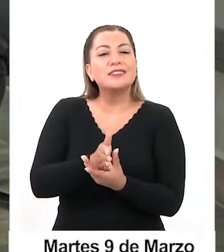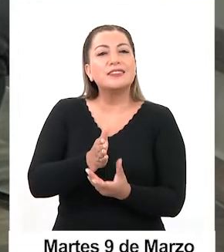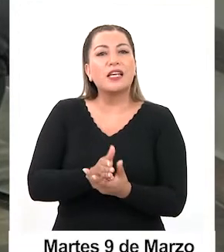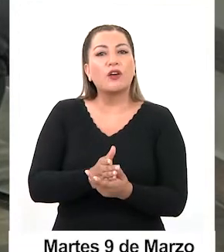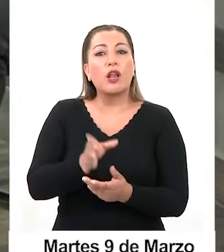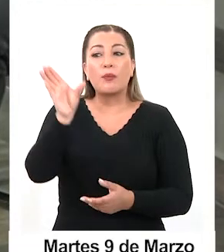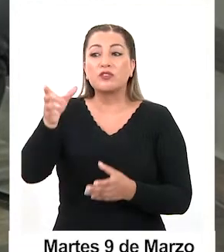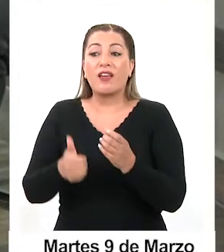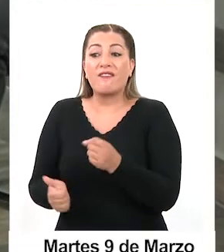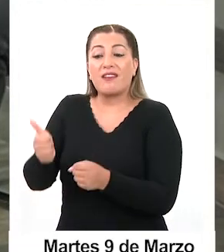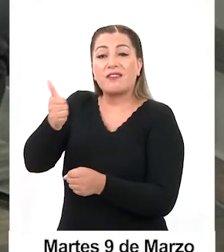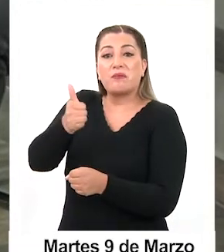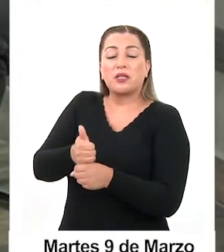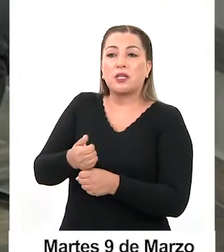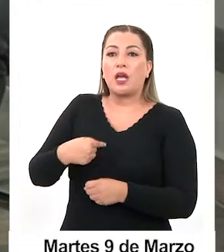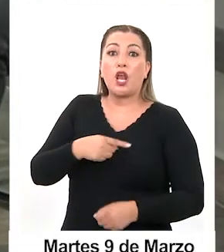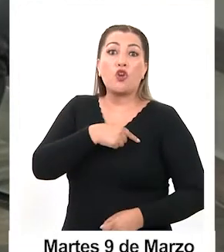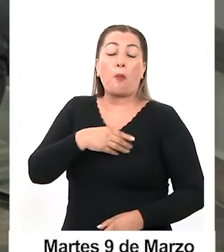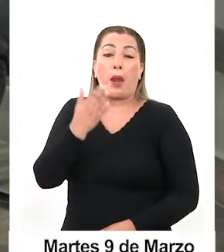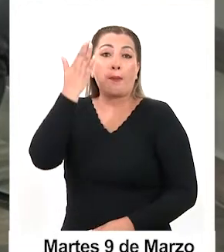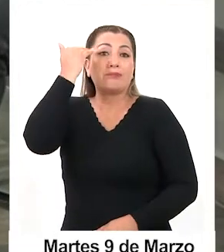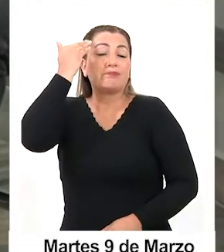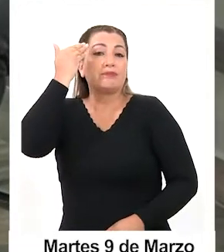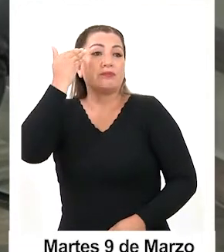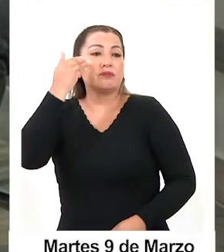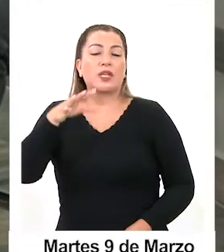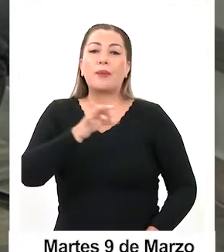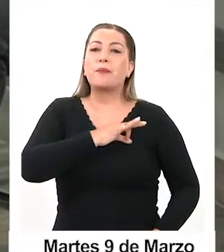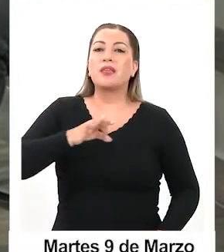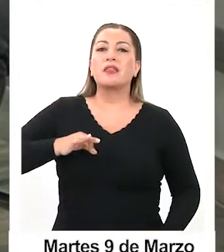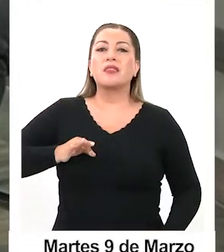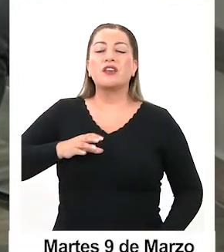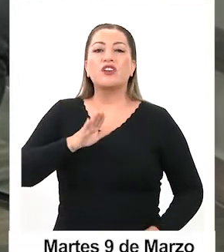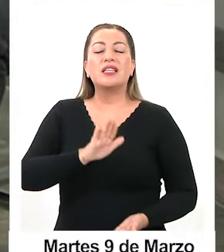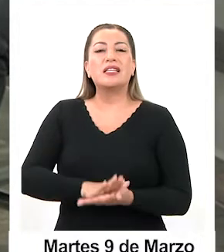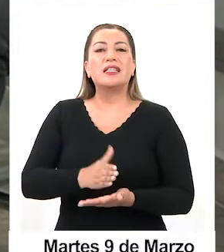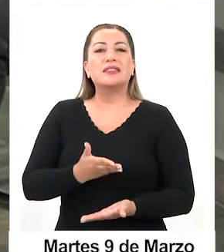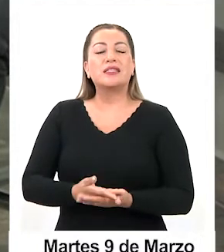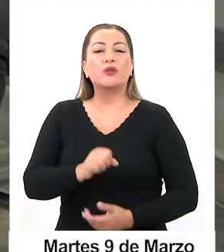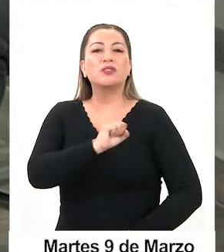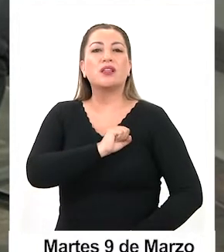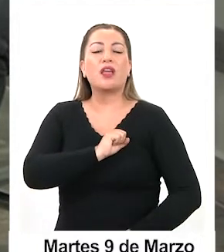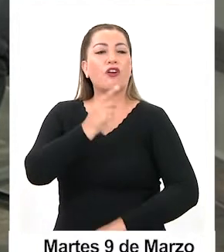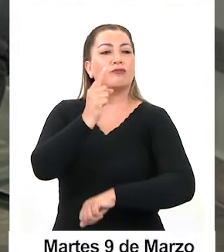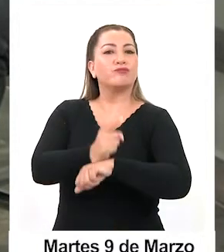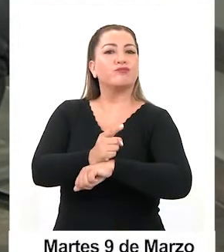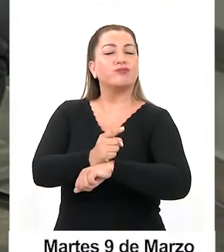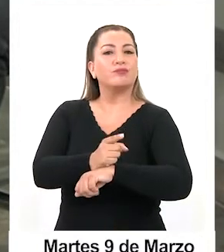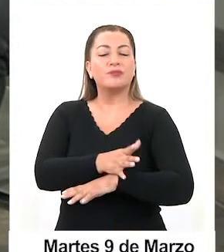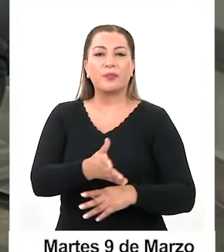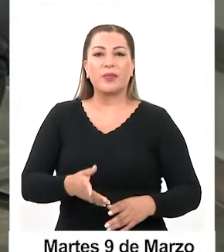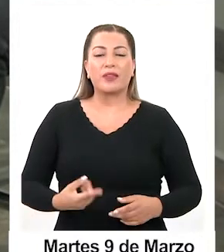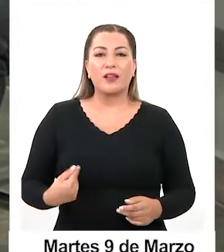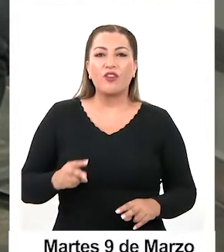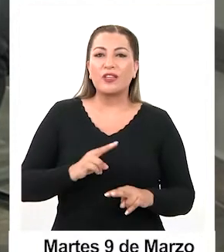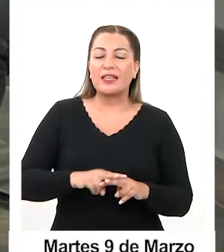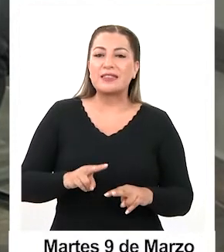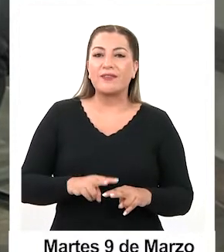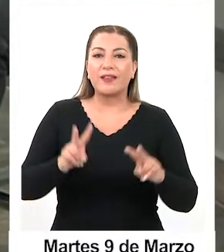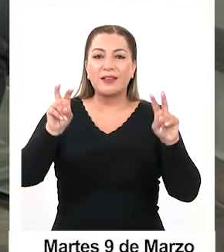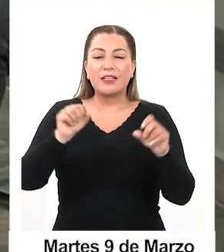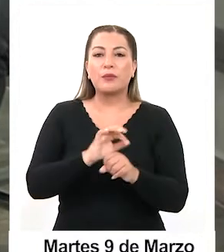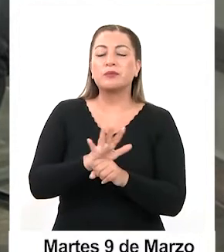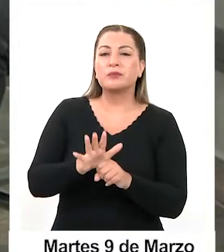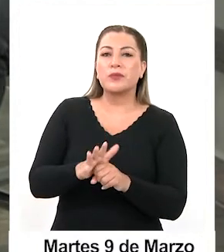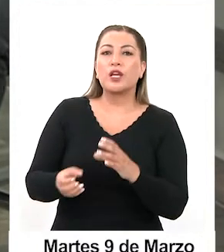que tampoco no sabemos quién es, independiente de que el ministerio va, desde Santiago va a dar las líneas de lo que se va a hacer en el manejo de la pandemia